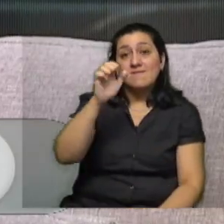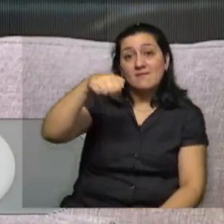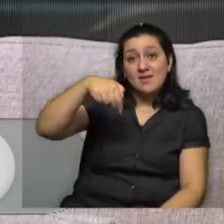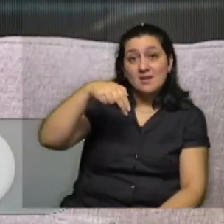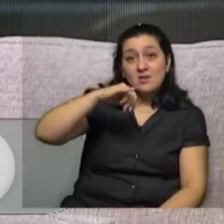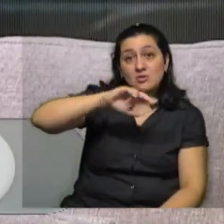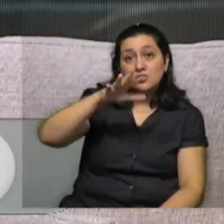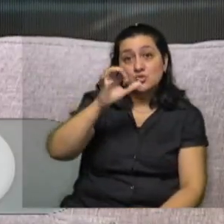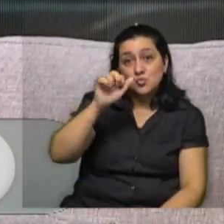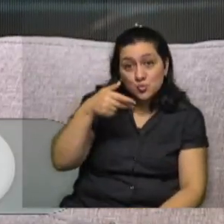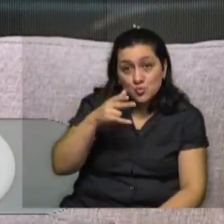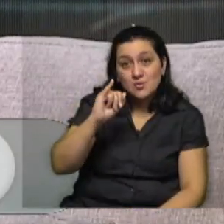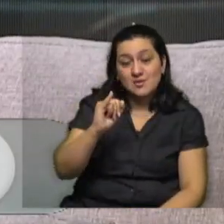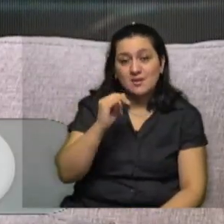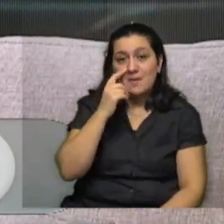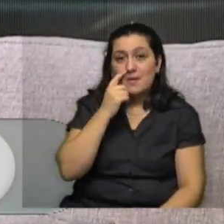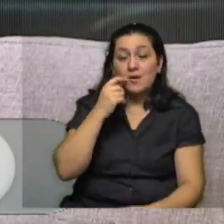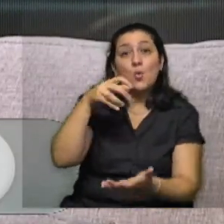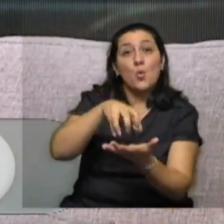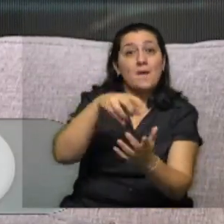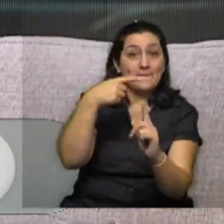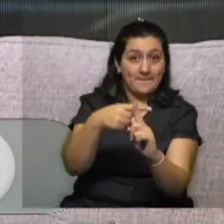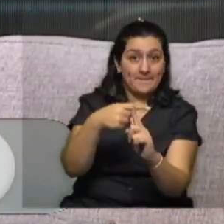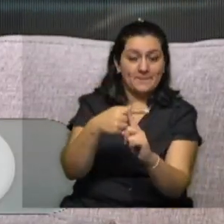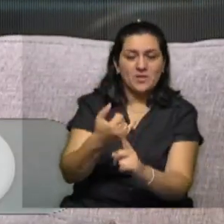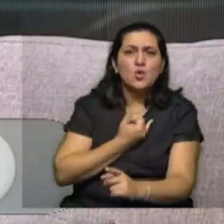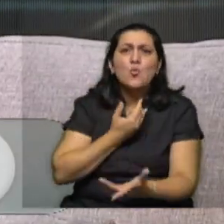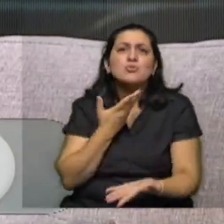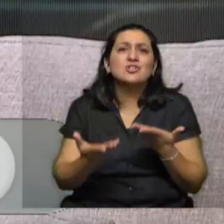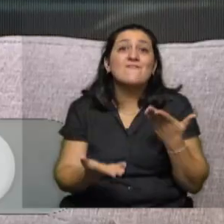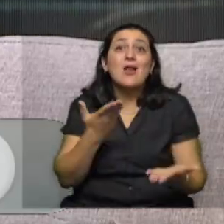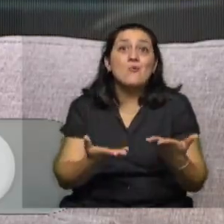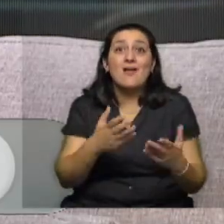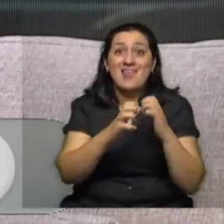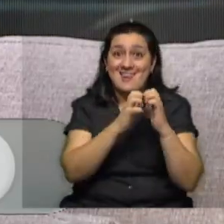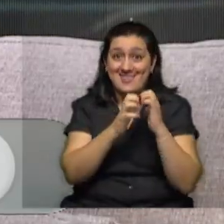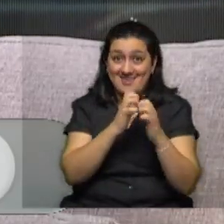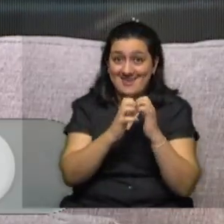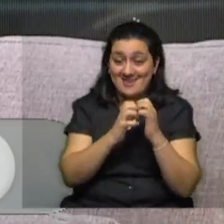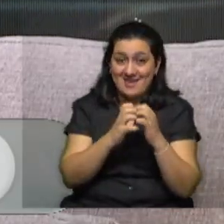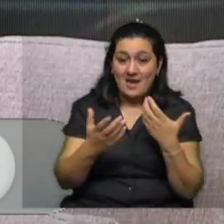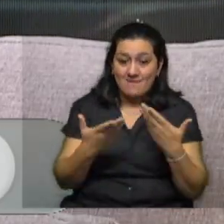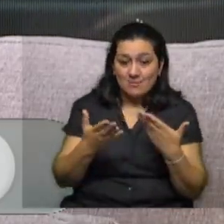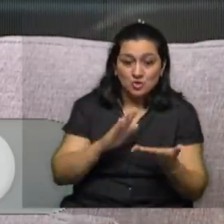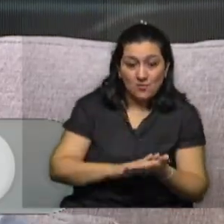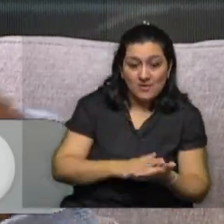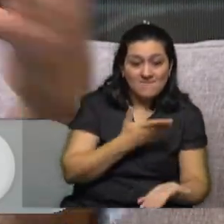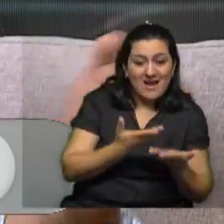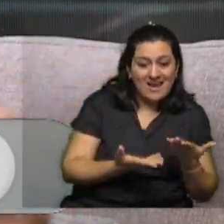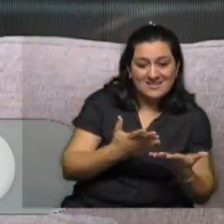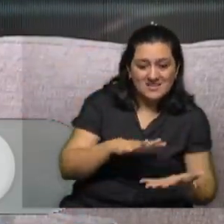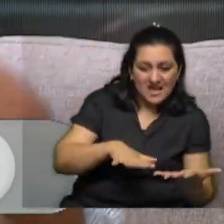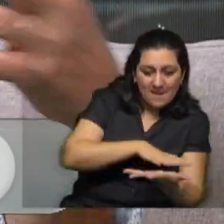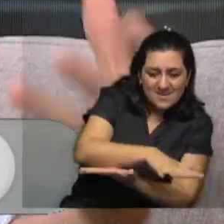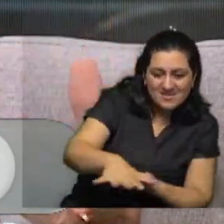Y en general, ¿cómo se puede evaluar esa energía, digamos? Si hablábamos de balances ambientales, colores,